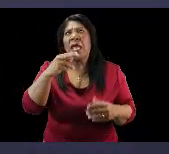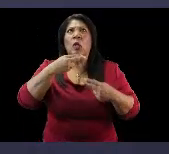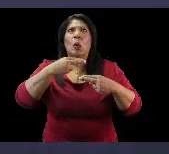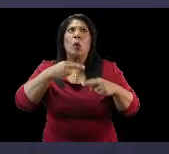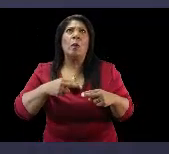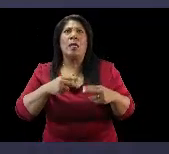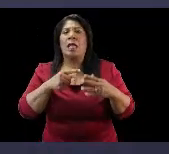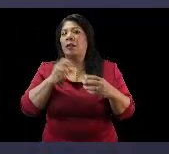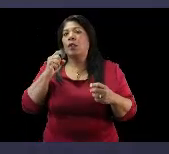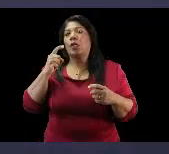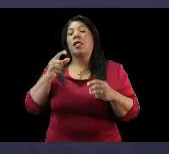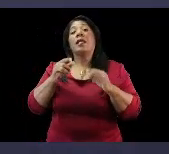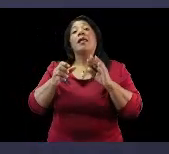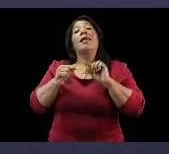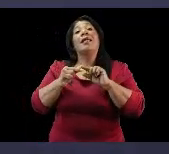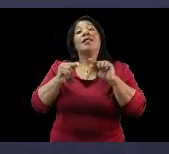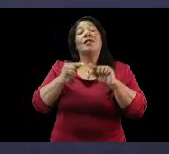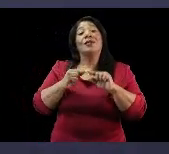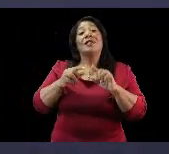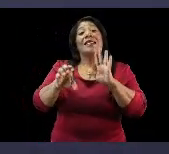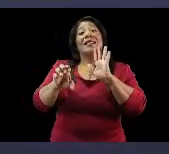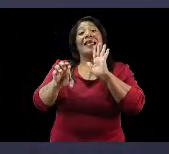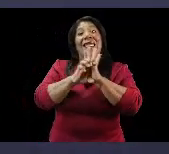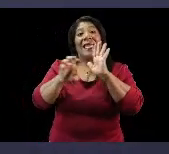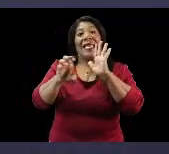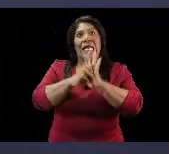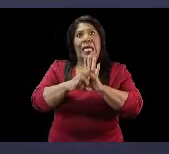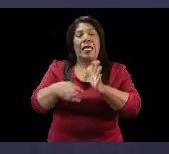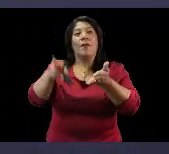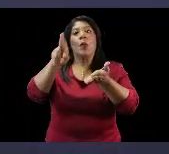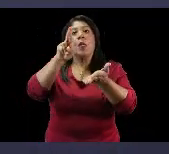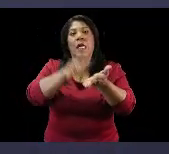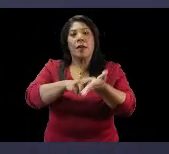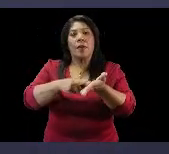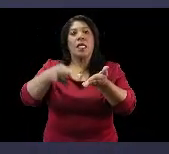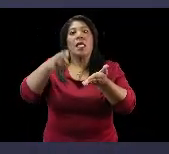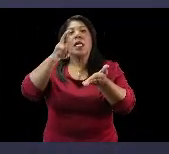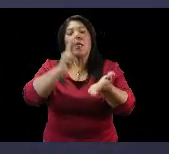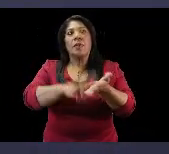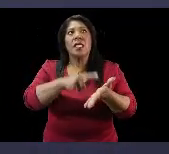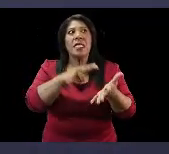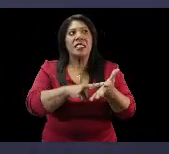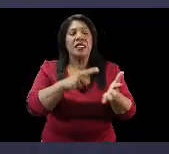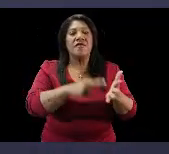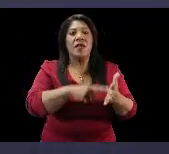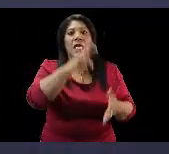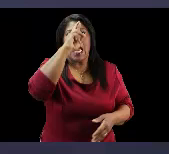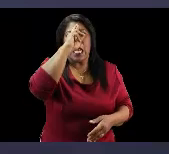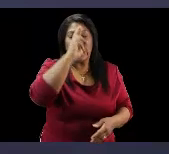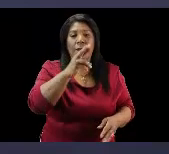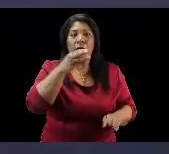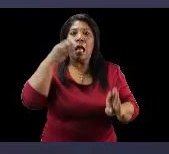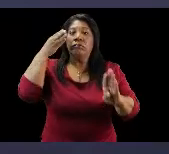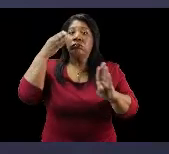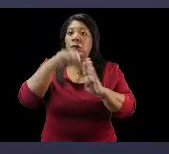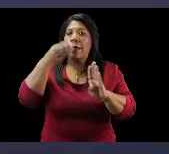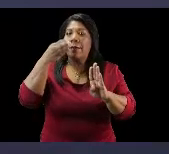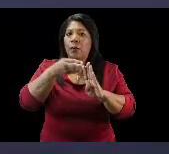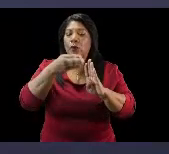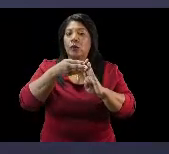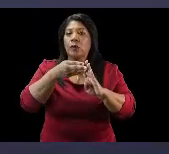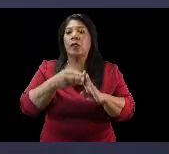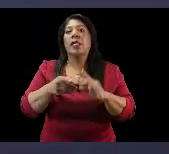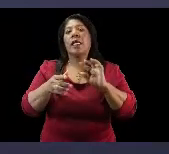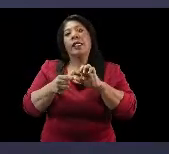que educar basado en el ejemplo, en el repetir de cómo es el respeto, cómo es la puntualidad, y qué